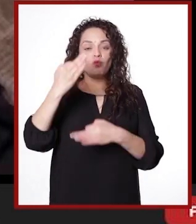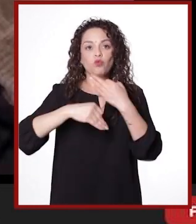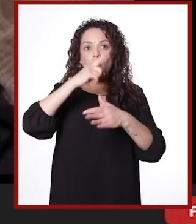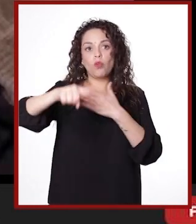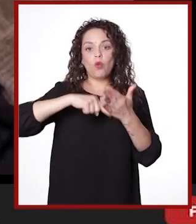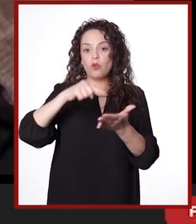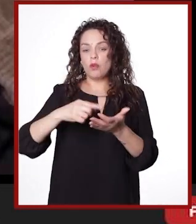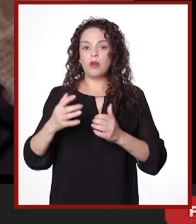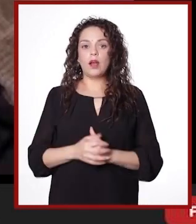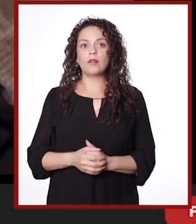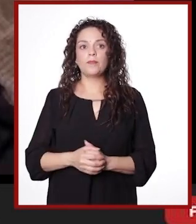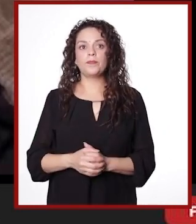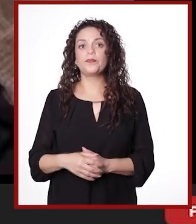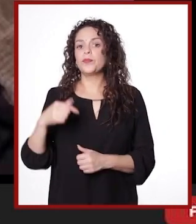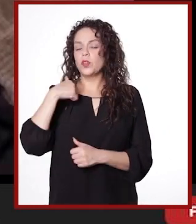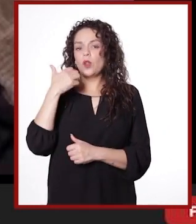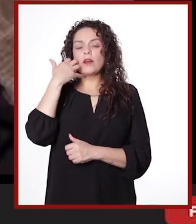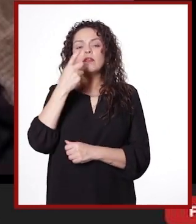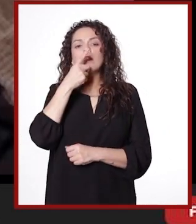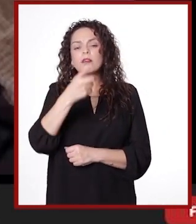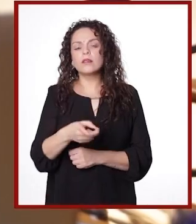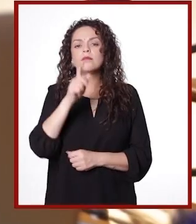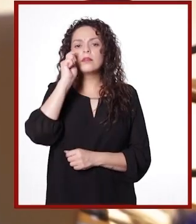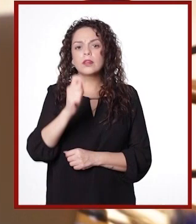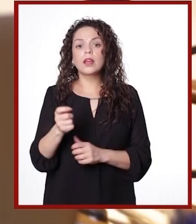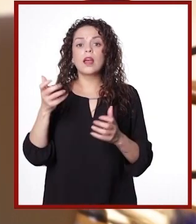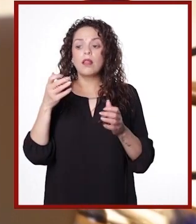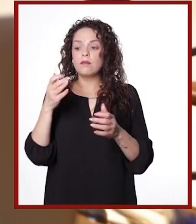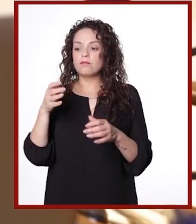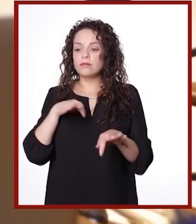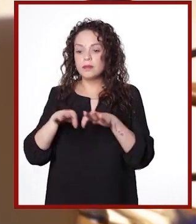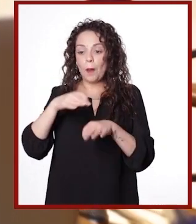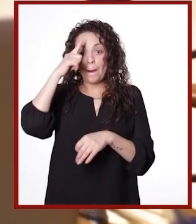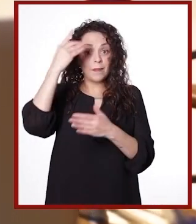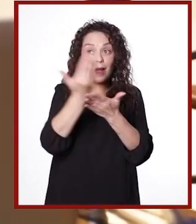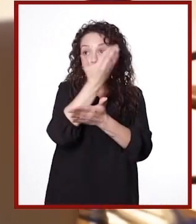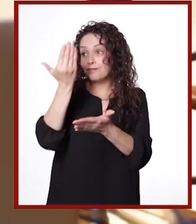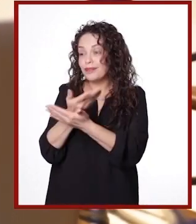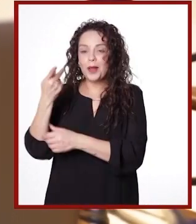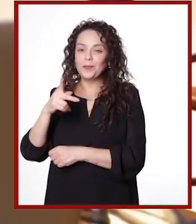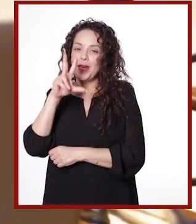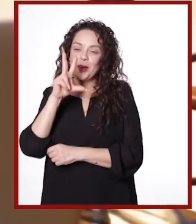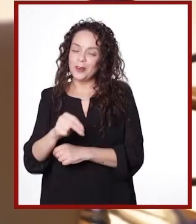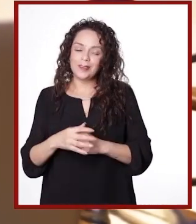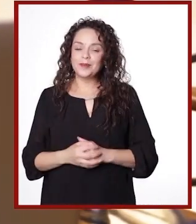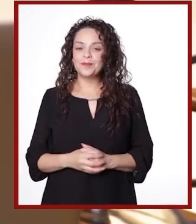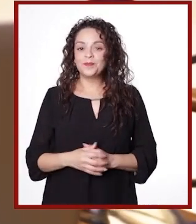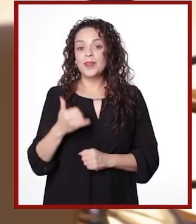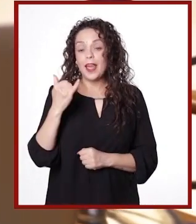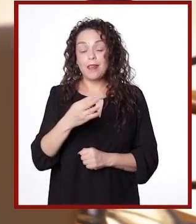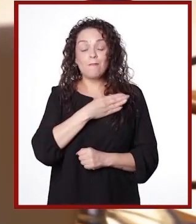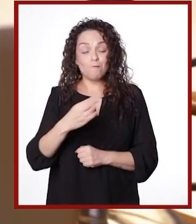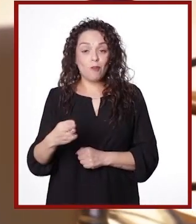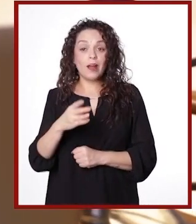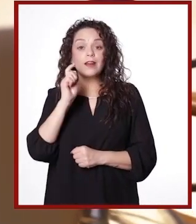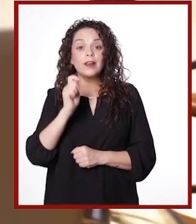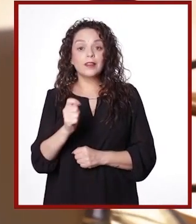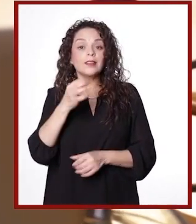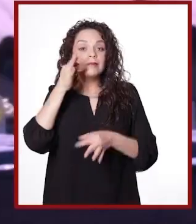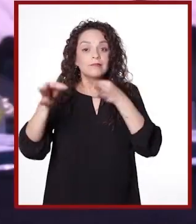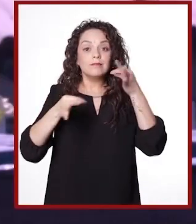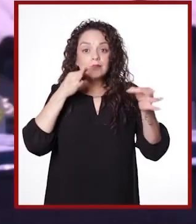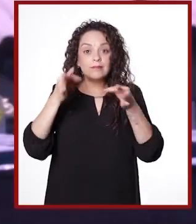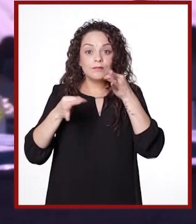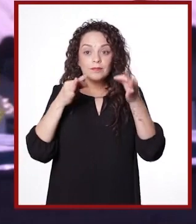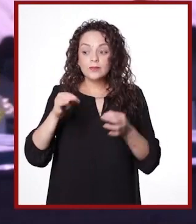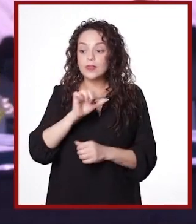Me gustaría decirte que estamos bajando temas de deforestación, pero no. Y una cosa muy buena que también está pasando mucho es